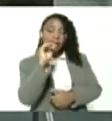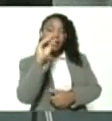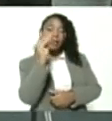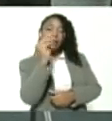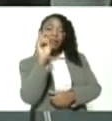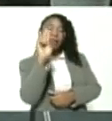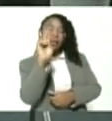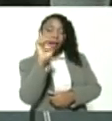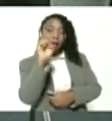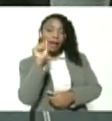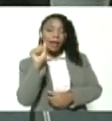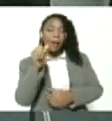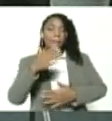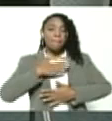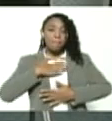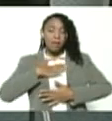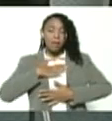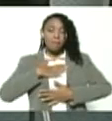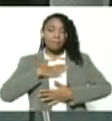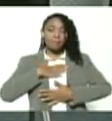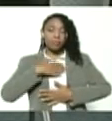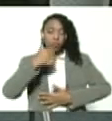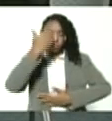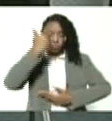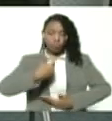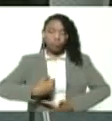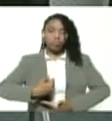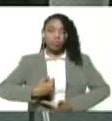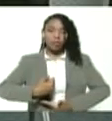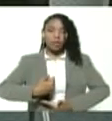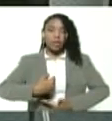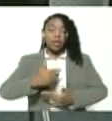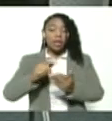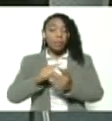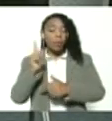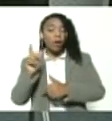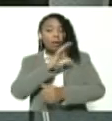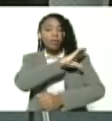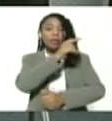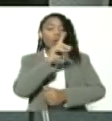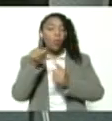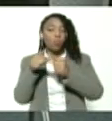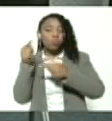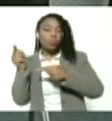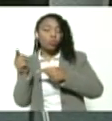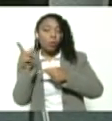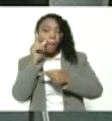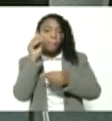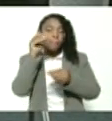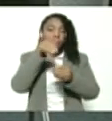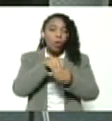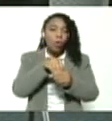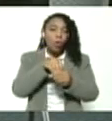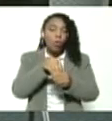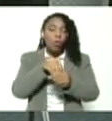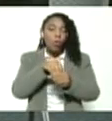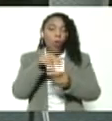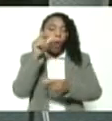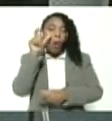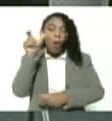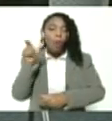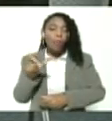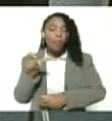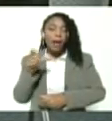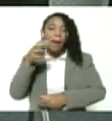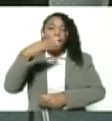por mi persona, Pedro Calzadilla, y por el rector incorporado, Leonel